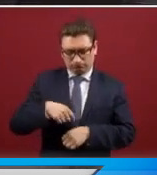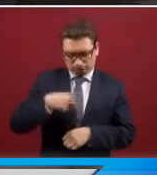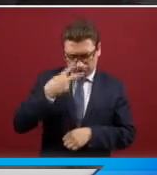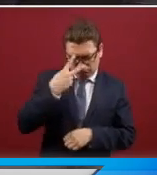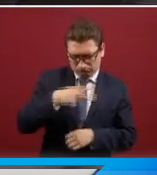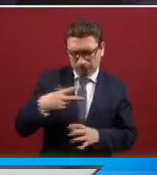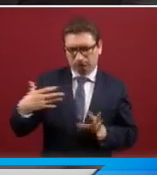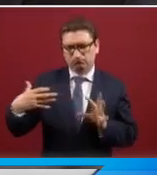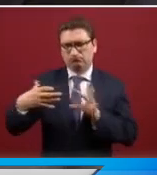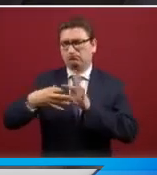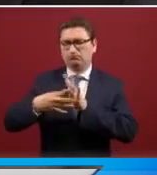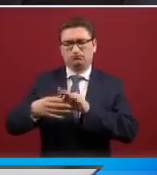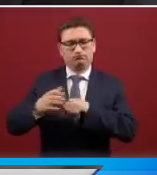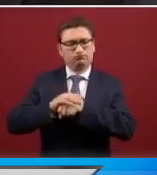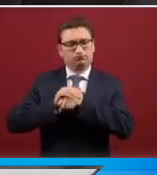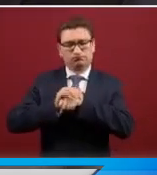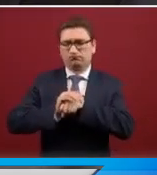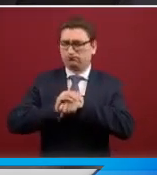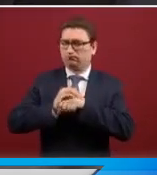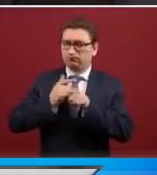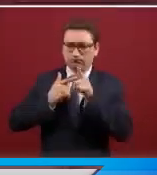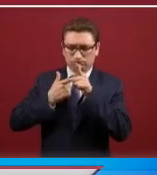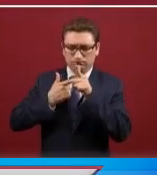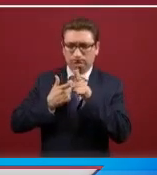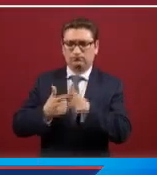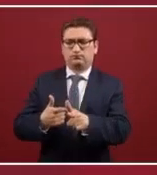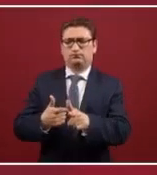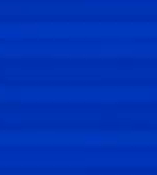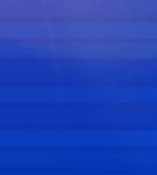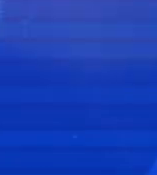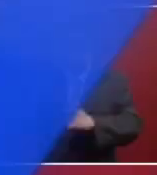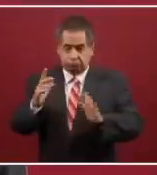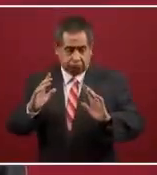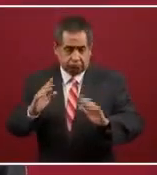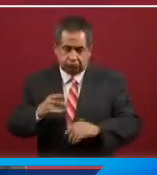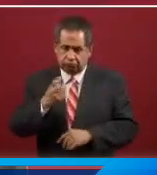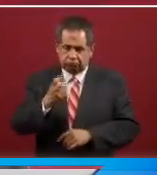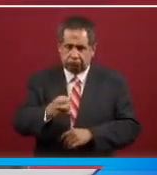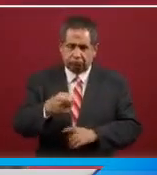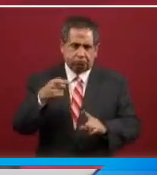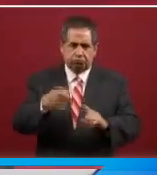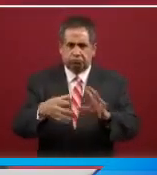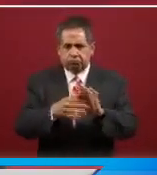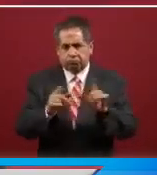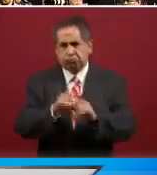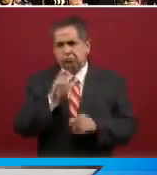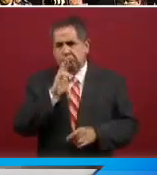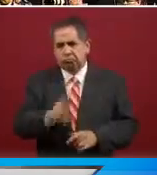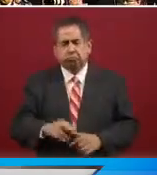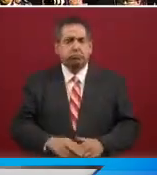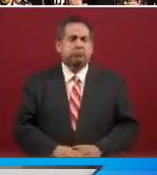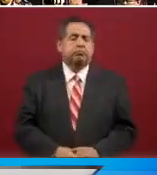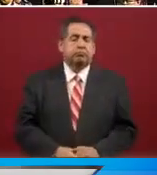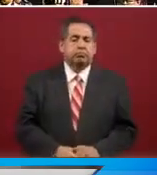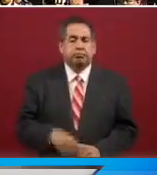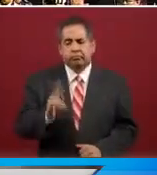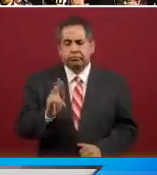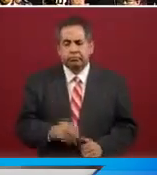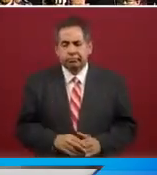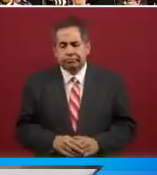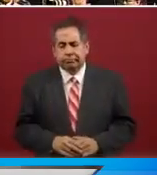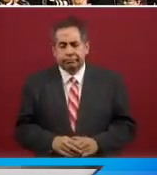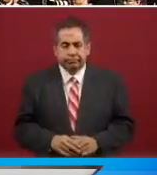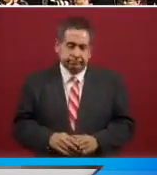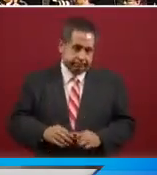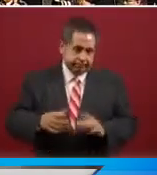política exterior es la diversificación comercial de México con el mundo. Arrestos de migrantes. Pero sí